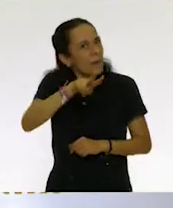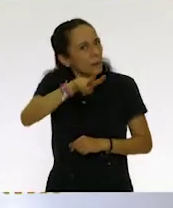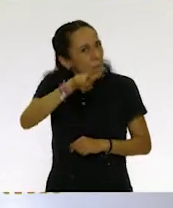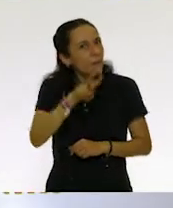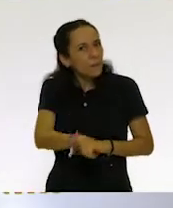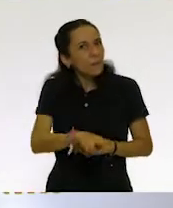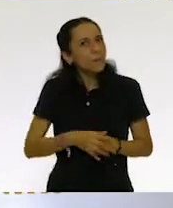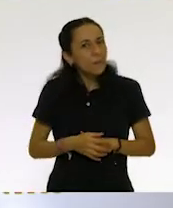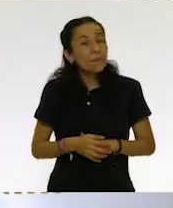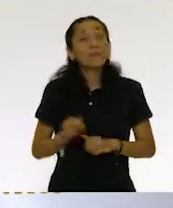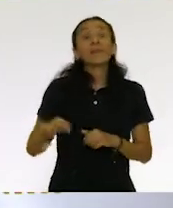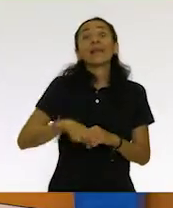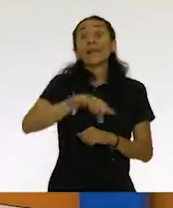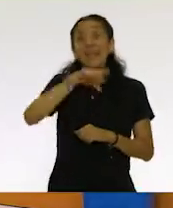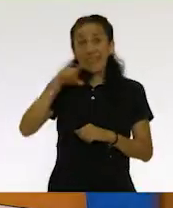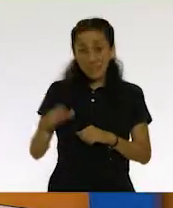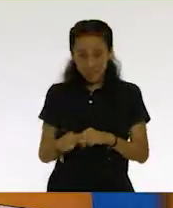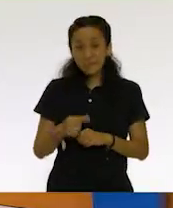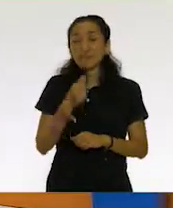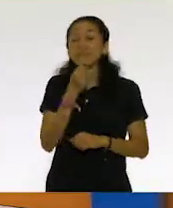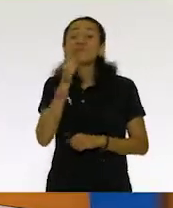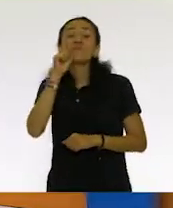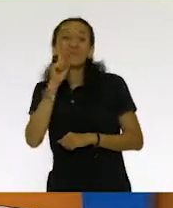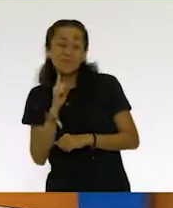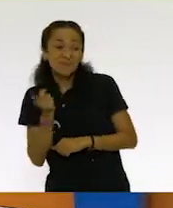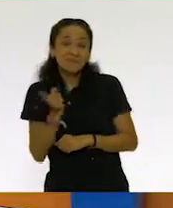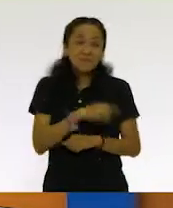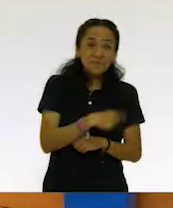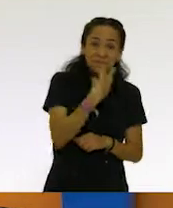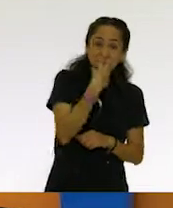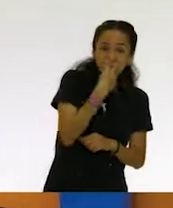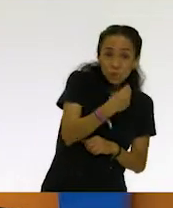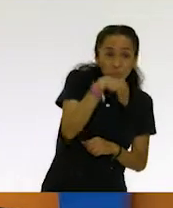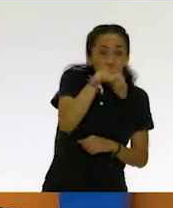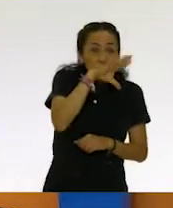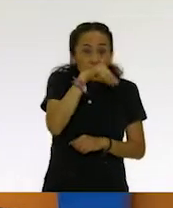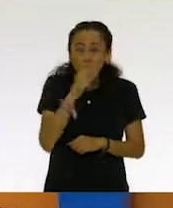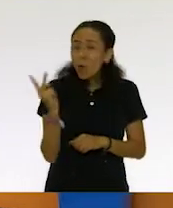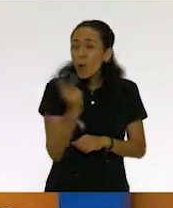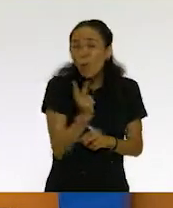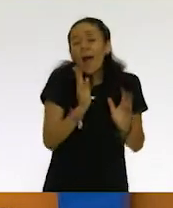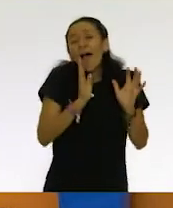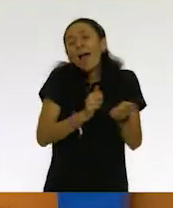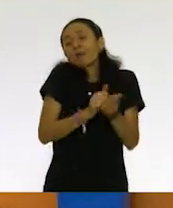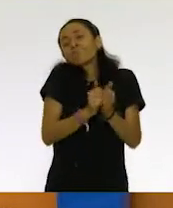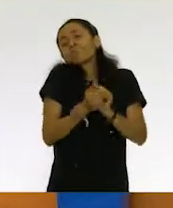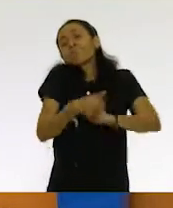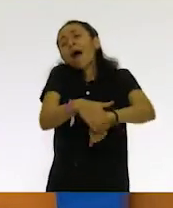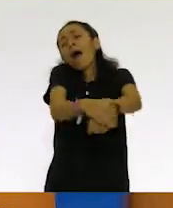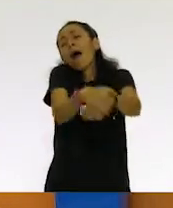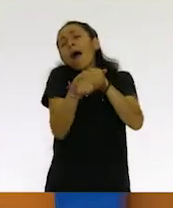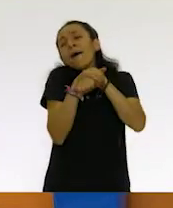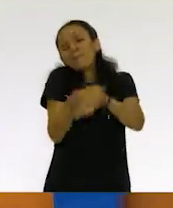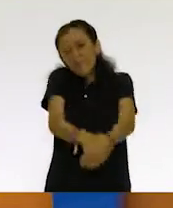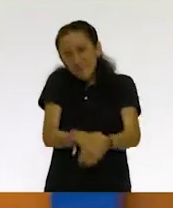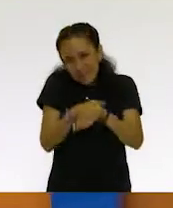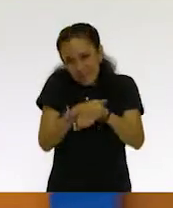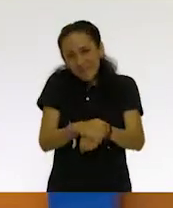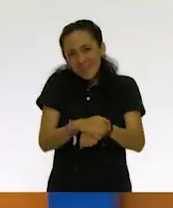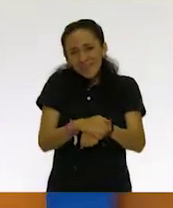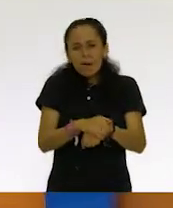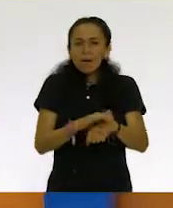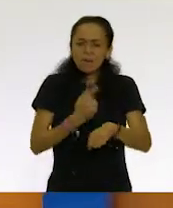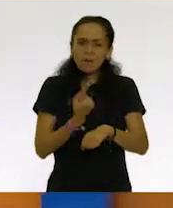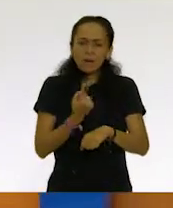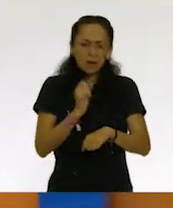Después, Dam Dam y Gon Gon se hicieron amigos porque él ya se dio cuenta que había aprendido a sumar